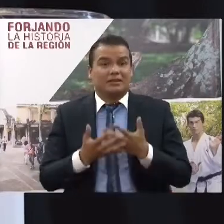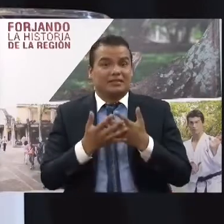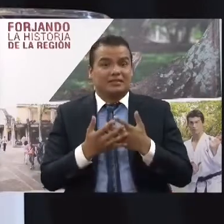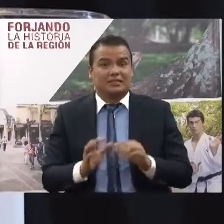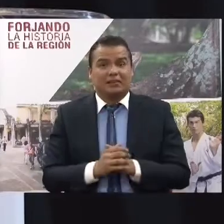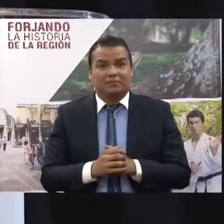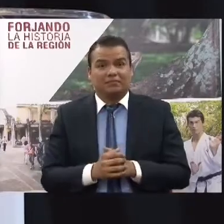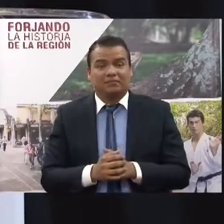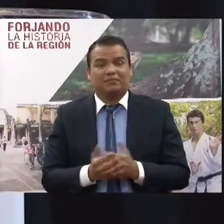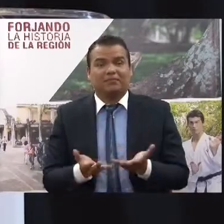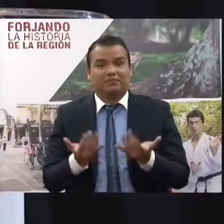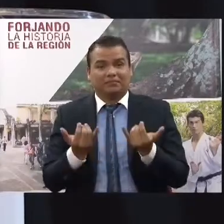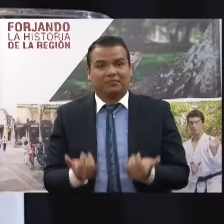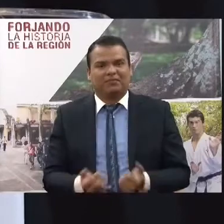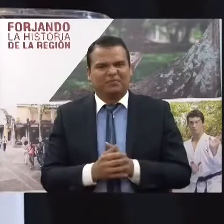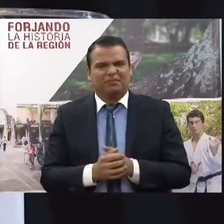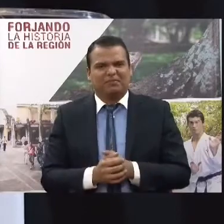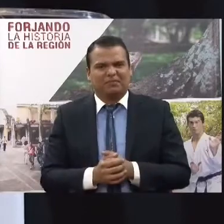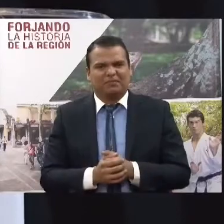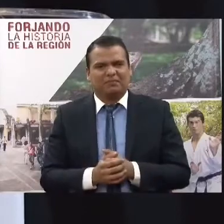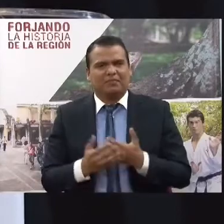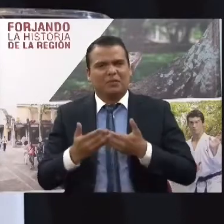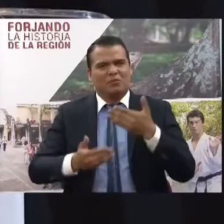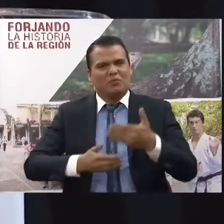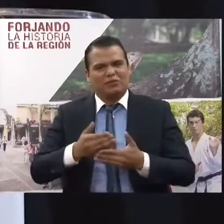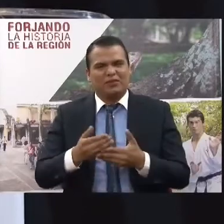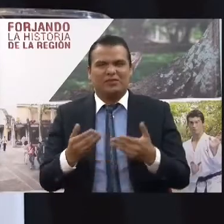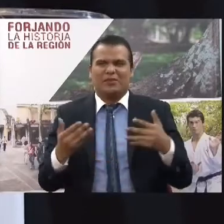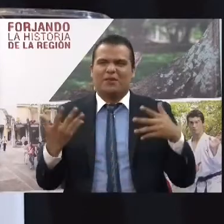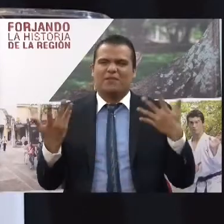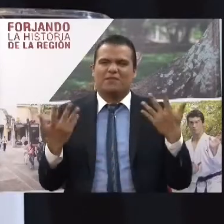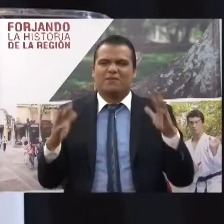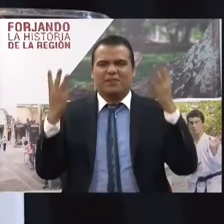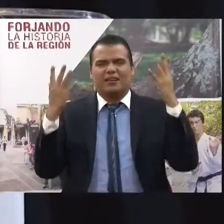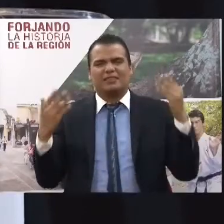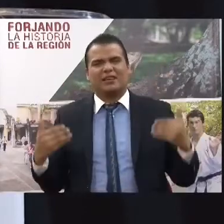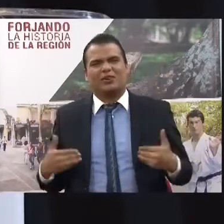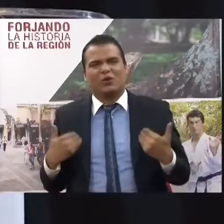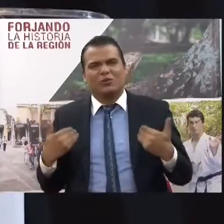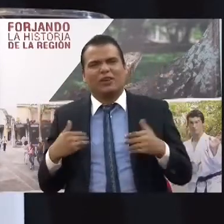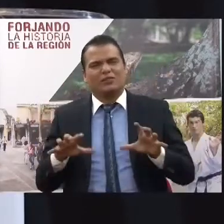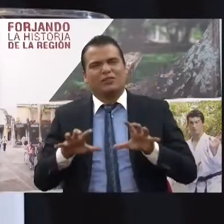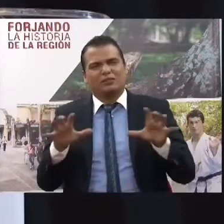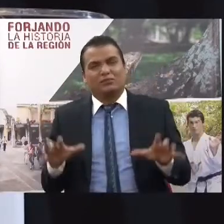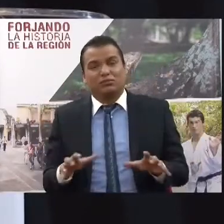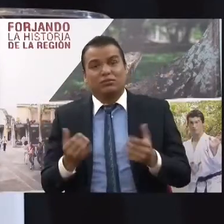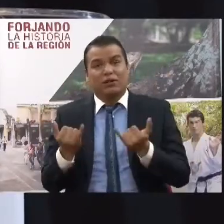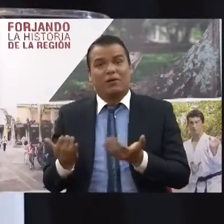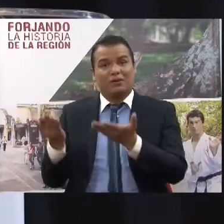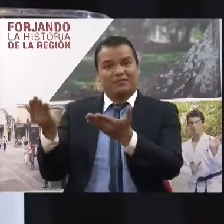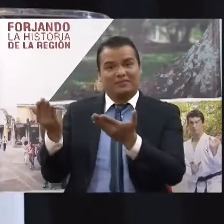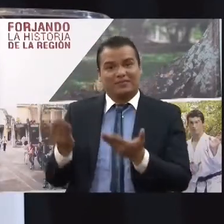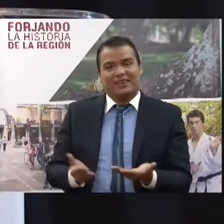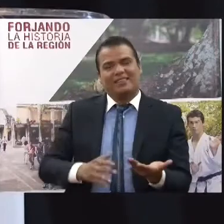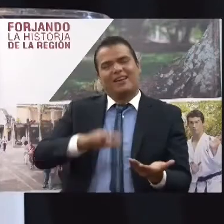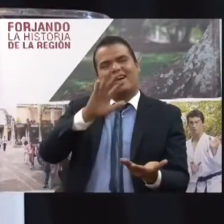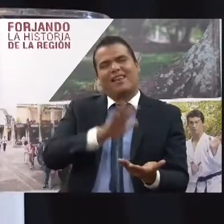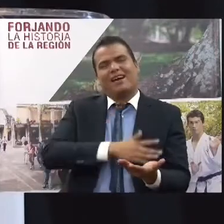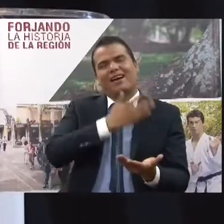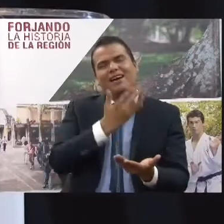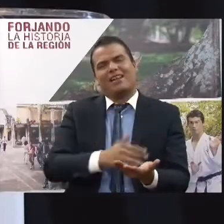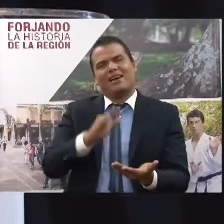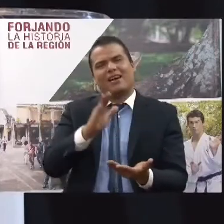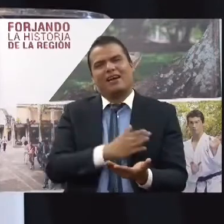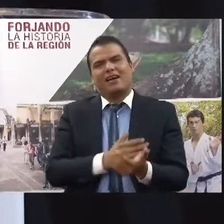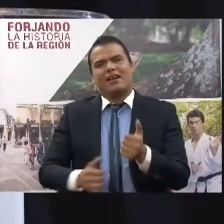bien. Y precisamente en esta misma línea de ambiente de fiesta y alegría, hemos invitado al tenor Julián Vargas